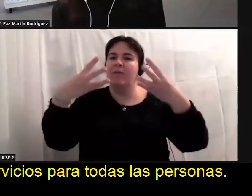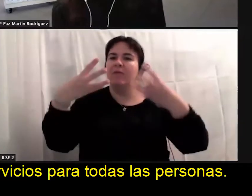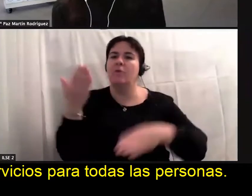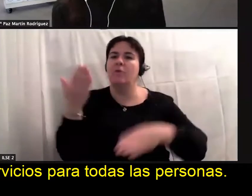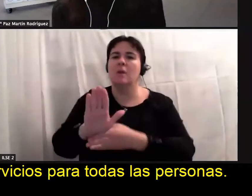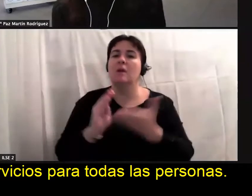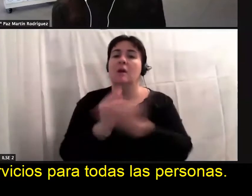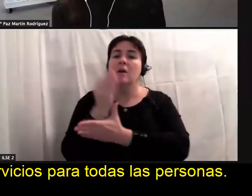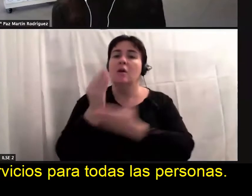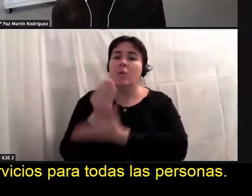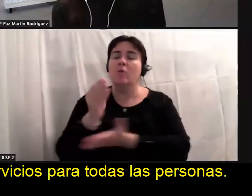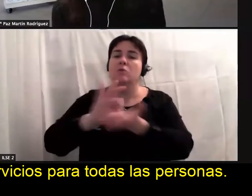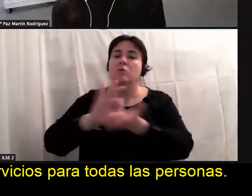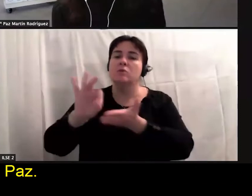personas?